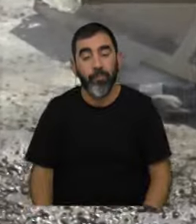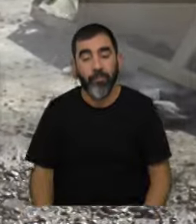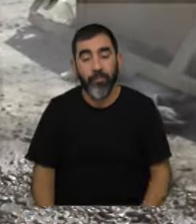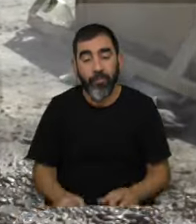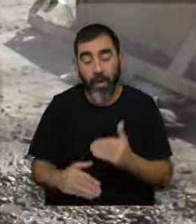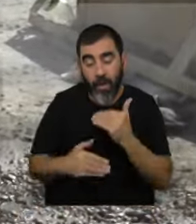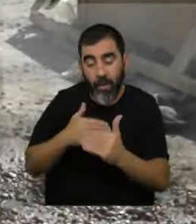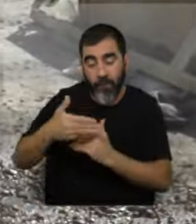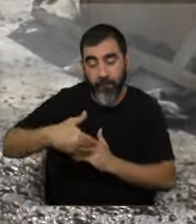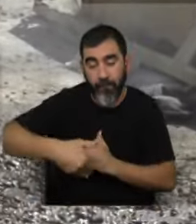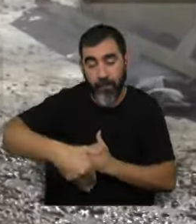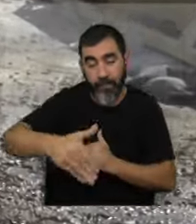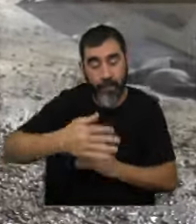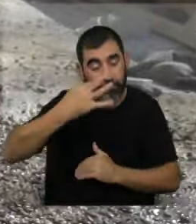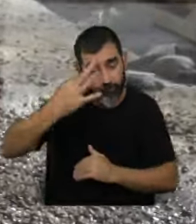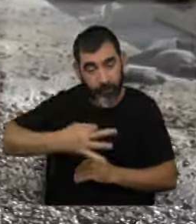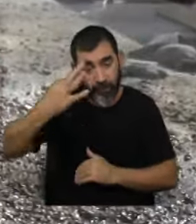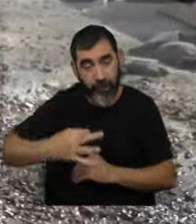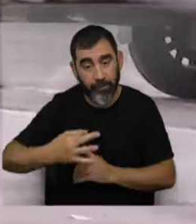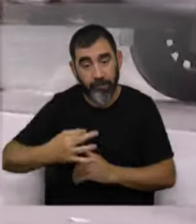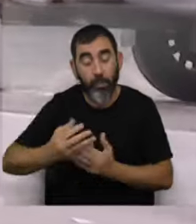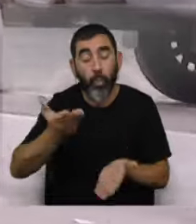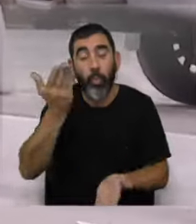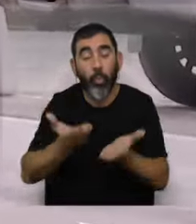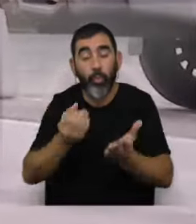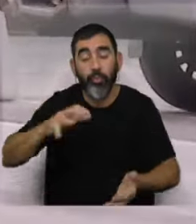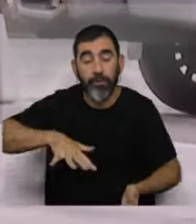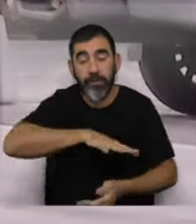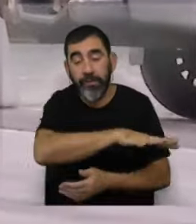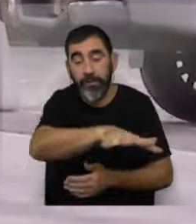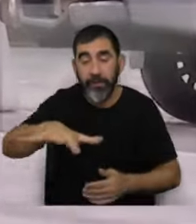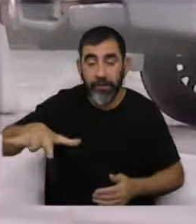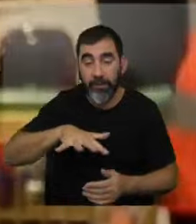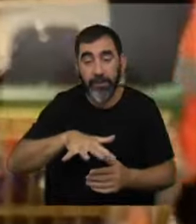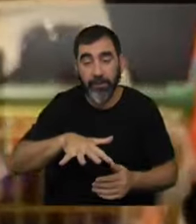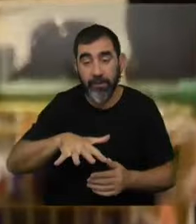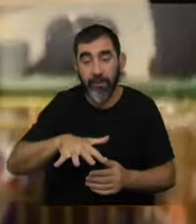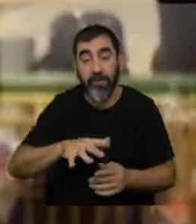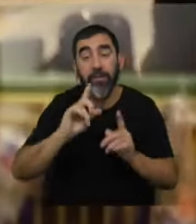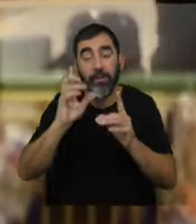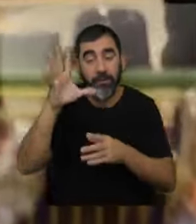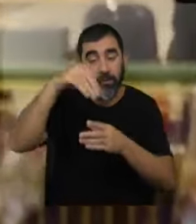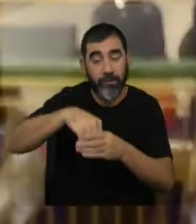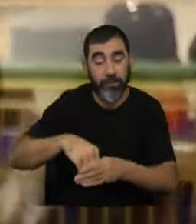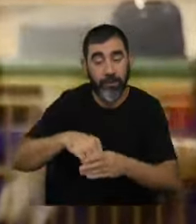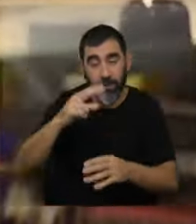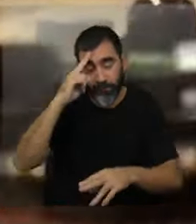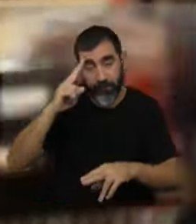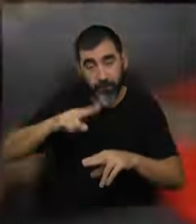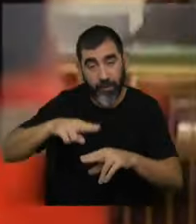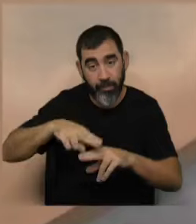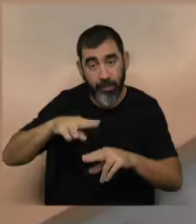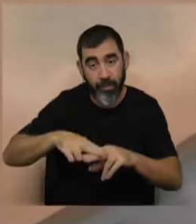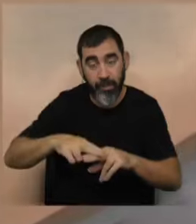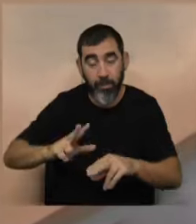avanzar hacia una justicia social donde también involucre las enfermedades y